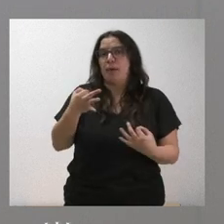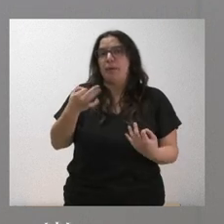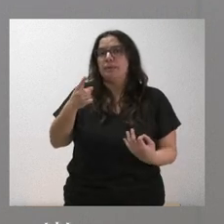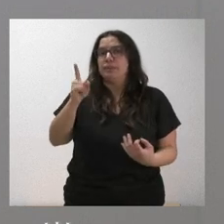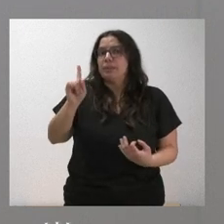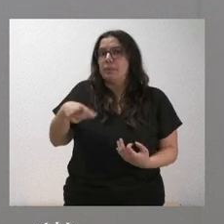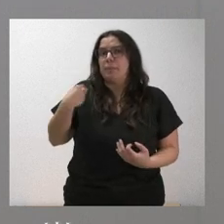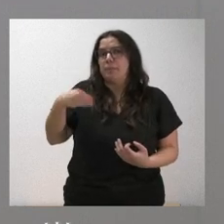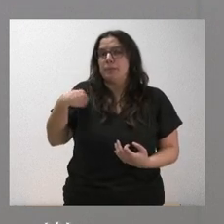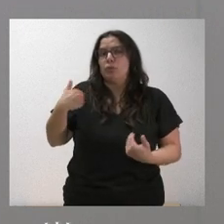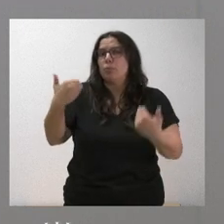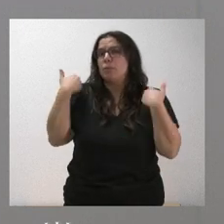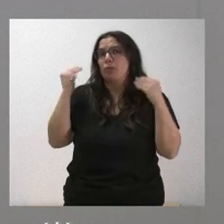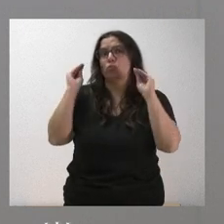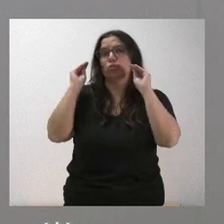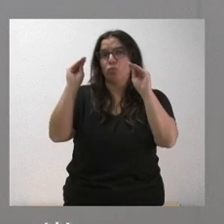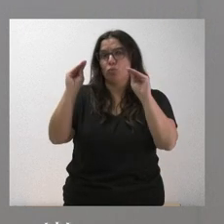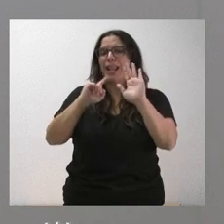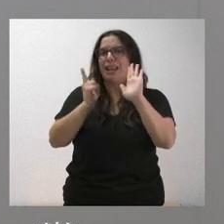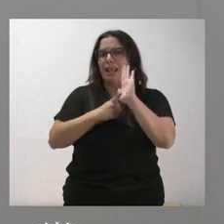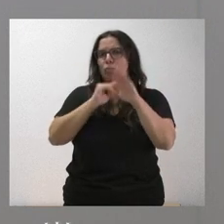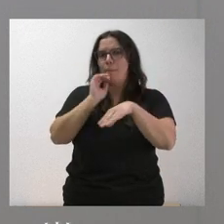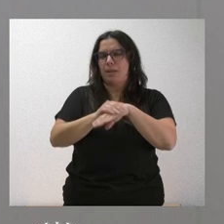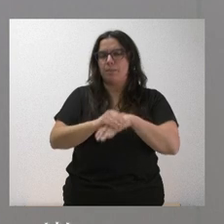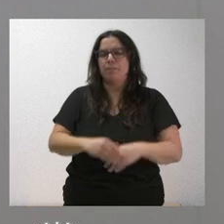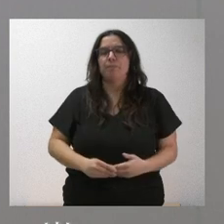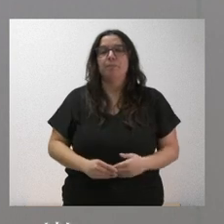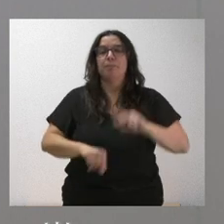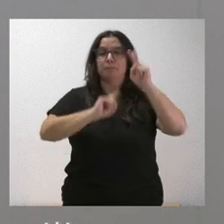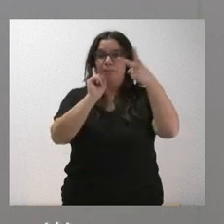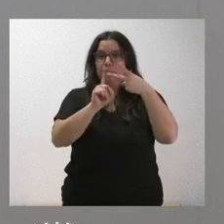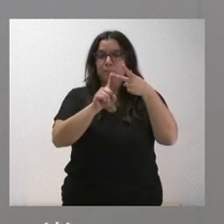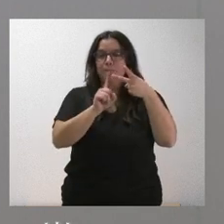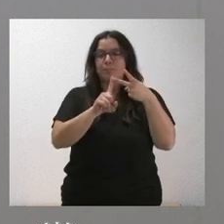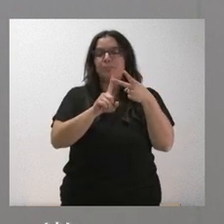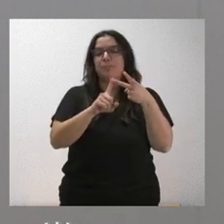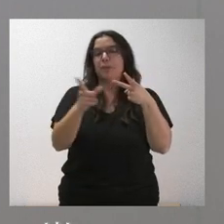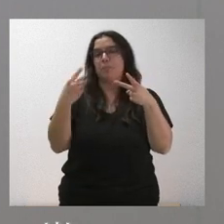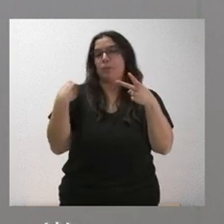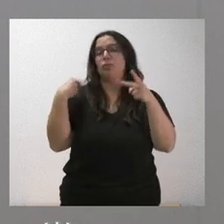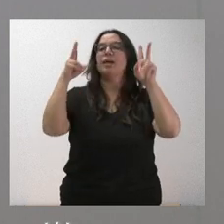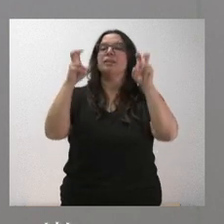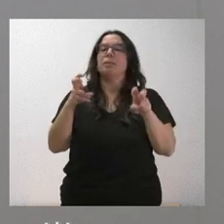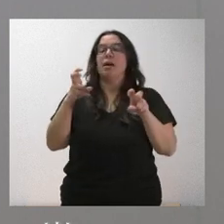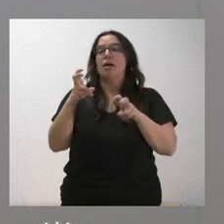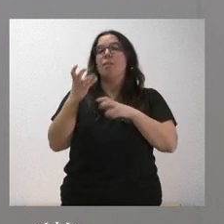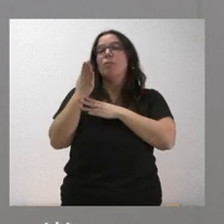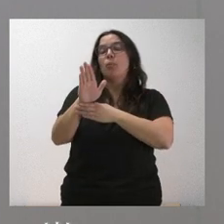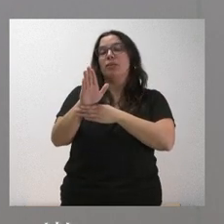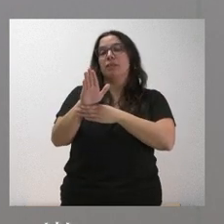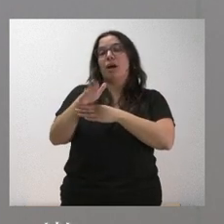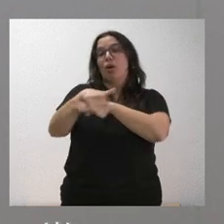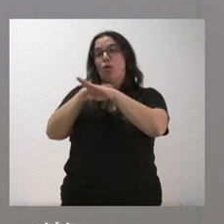del ejercicio de su responsabilidad y lo legal eh Y la segunda cuestión que usted planteaba en relación con la propuesta que pudiera hacer el